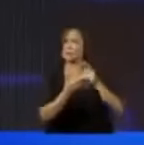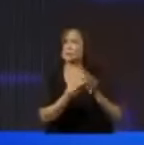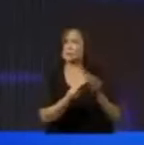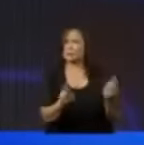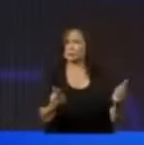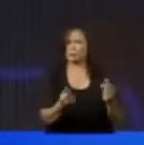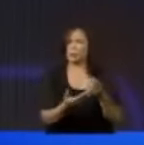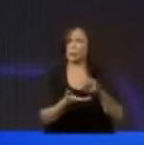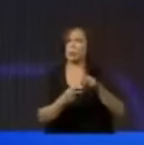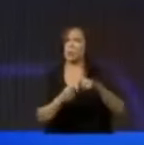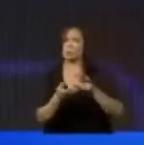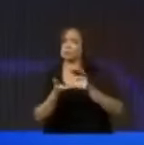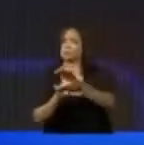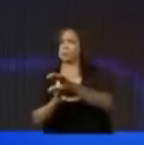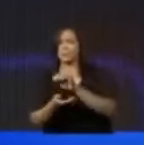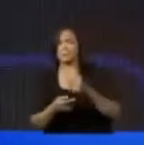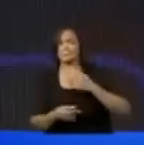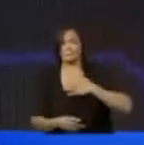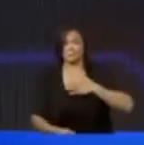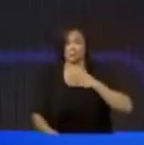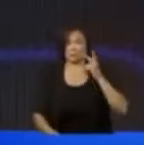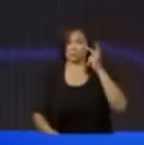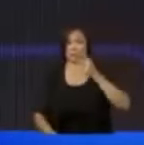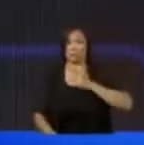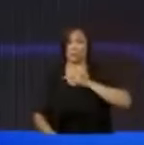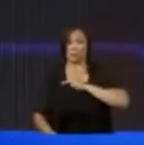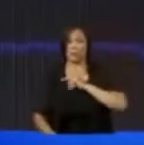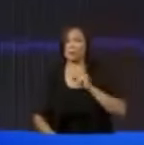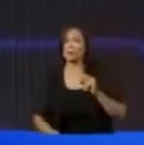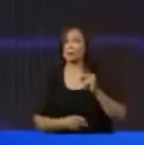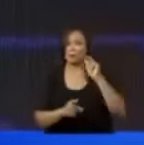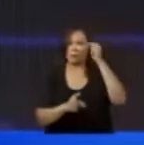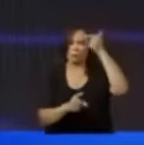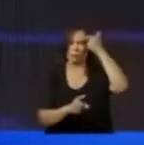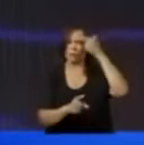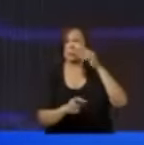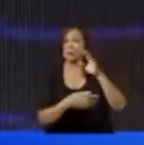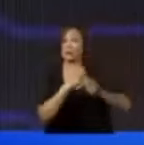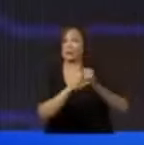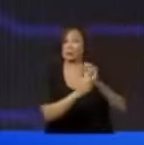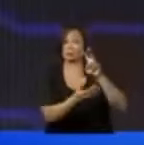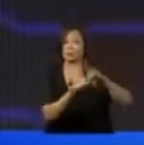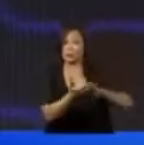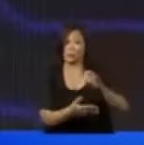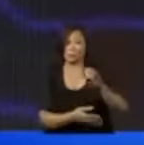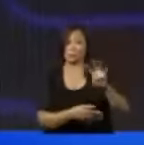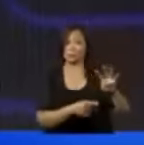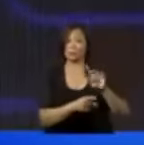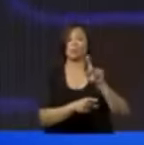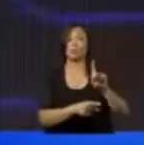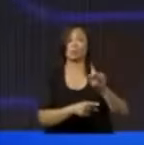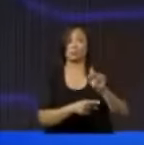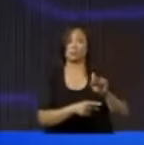de financiación. En mi caso particular, recibí el gobierno en el año 2004 con